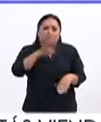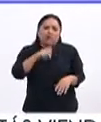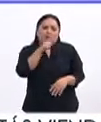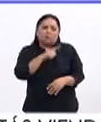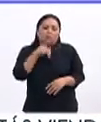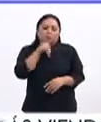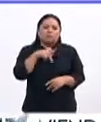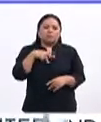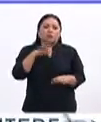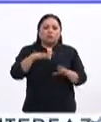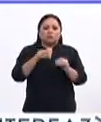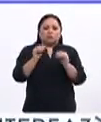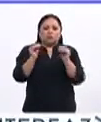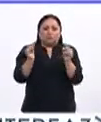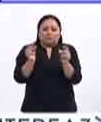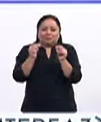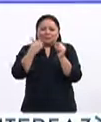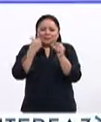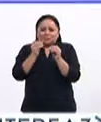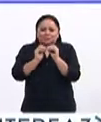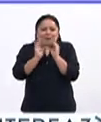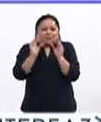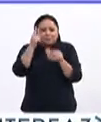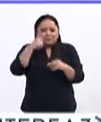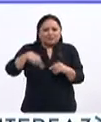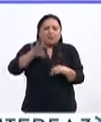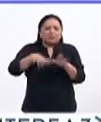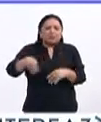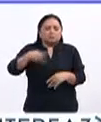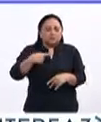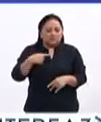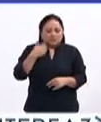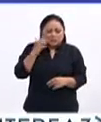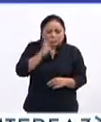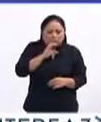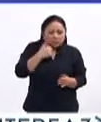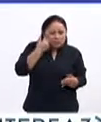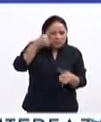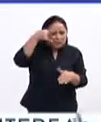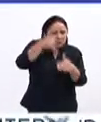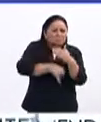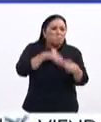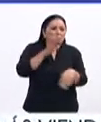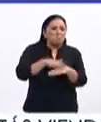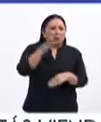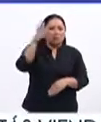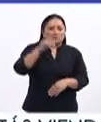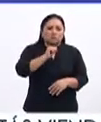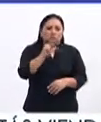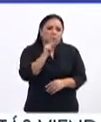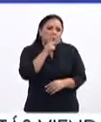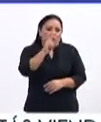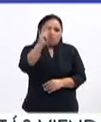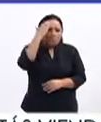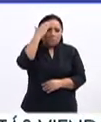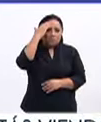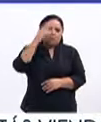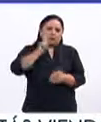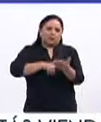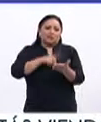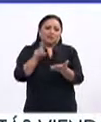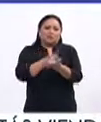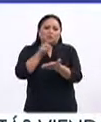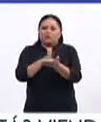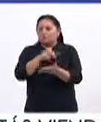lenguaje, nos lo ensancha un poco, porque tienes la curiosidad de meterte a buscar a veces un vocablo que no conoces en el